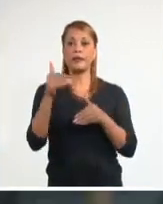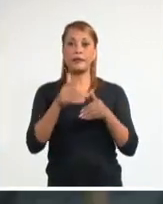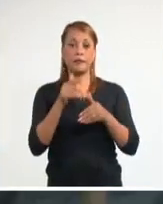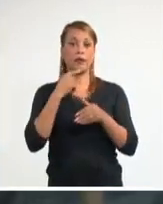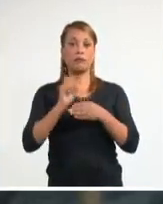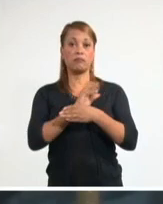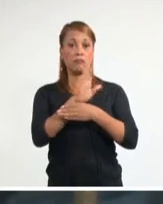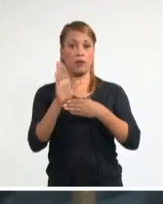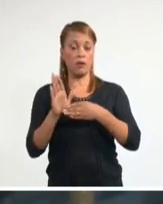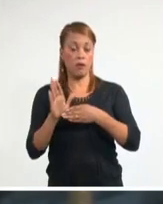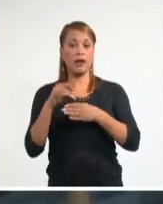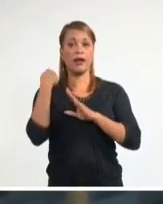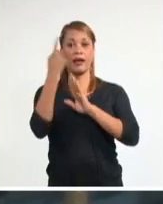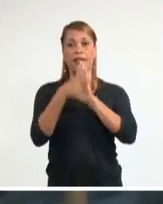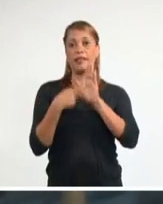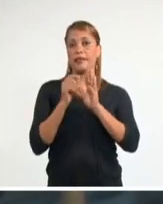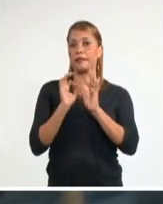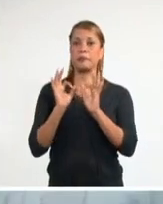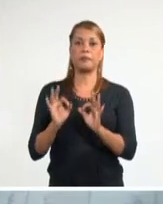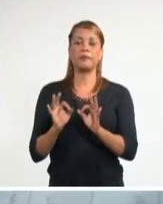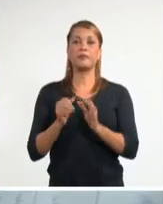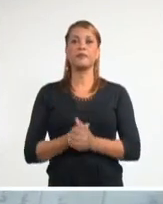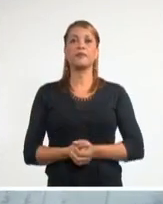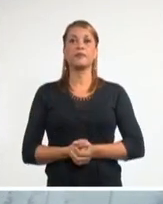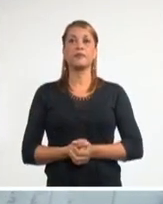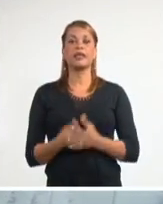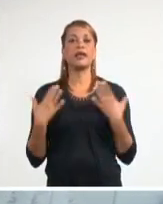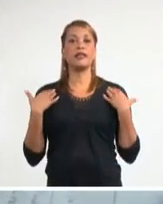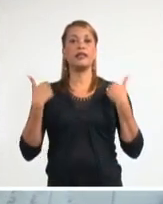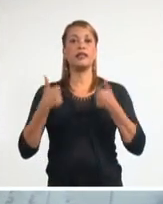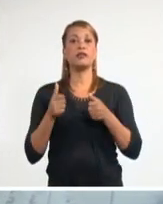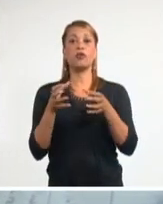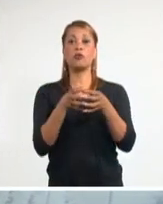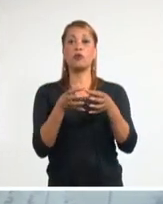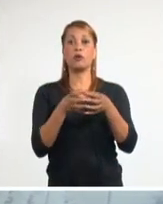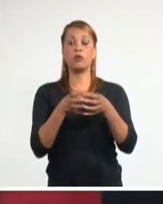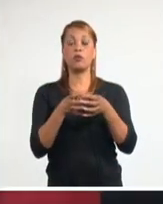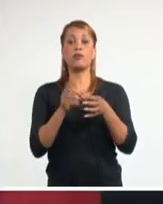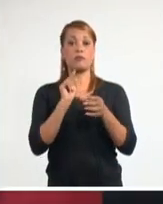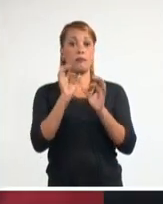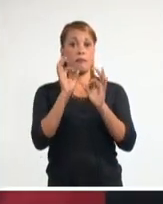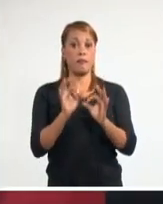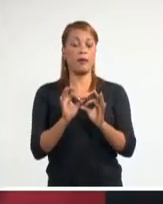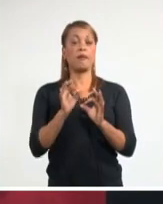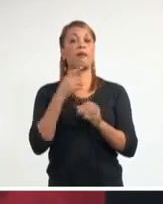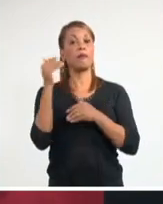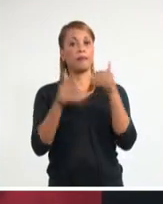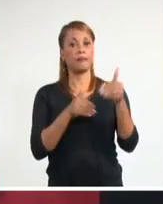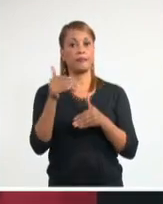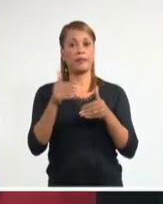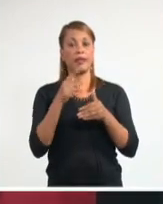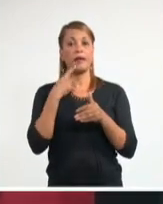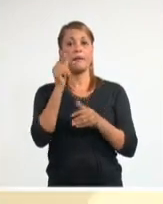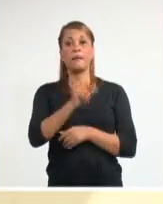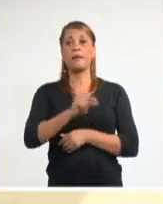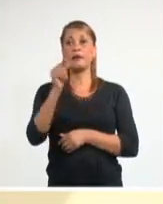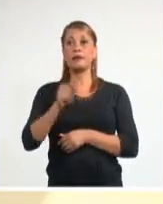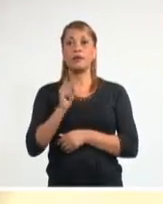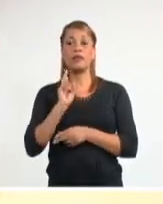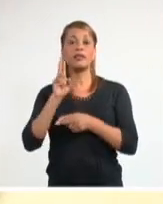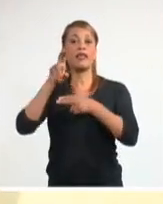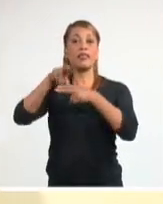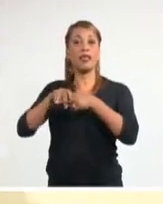que caracteriza sus textos. Pieza del dramaturgo y director de la compañía Fredis Núñez Estenós. Los personajes sentados